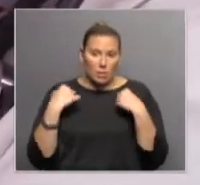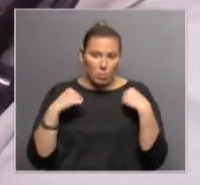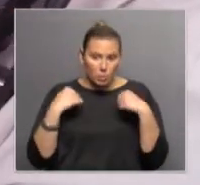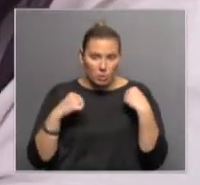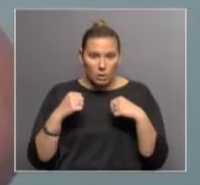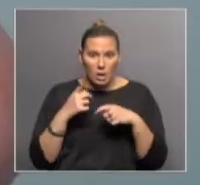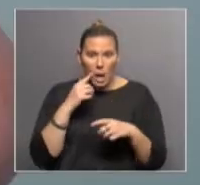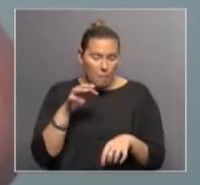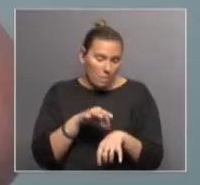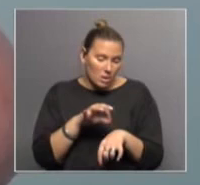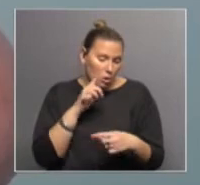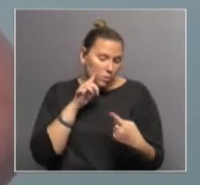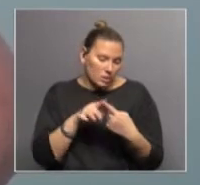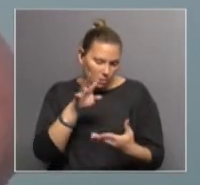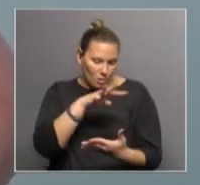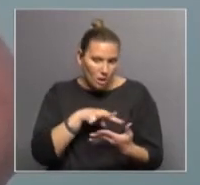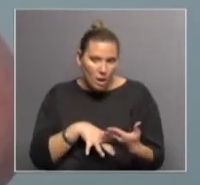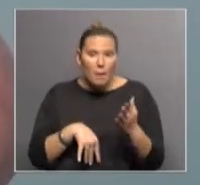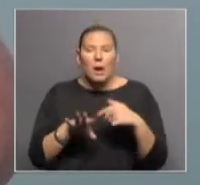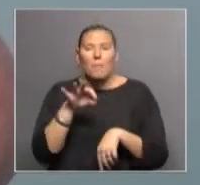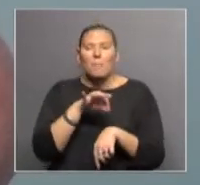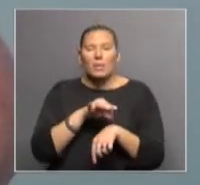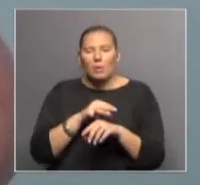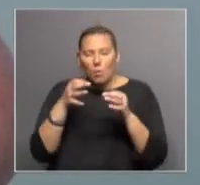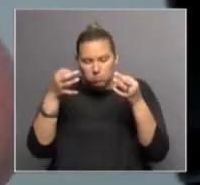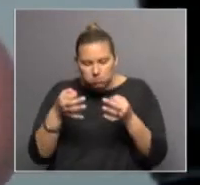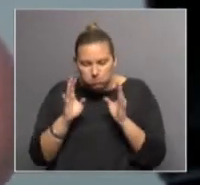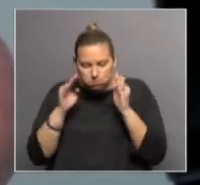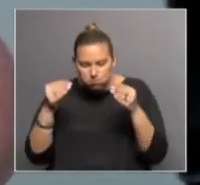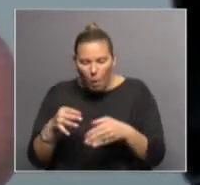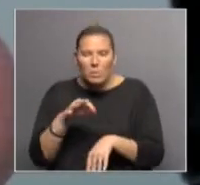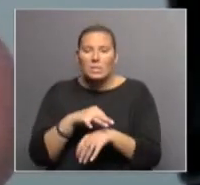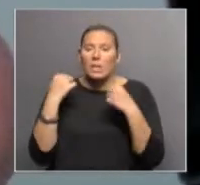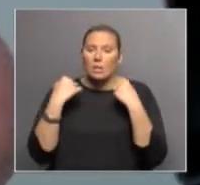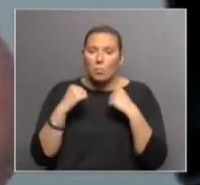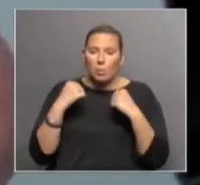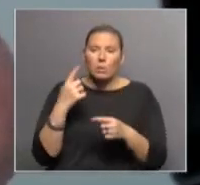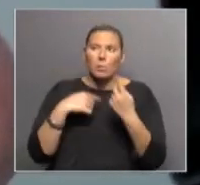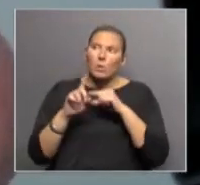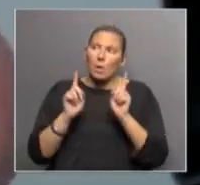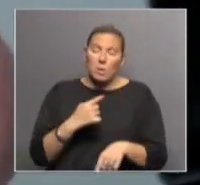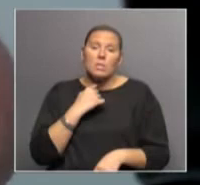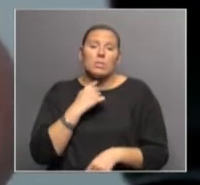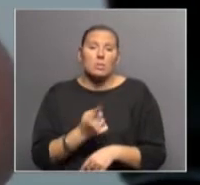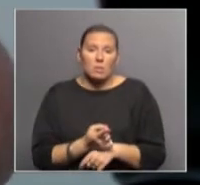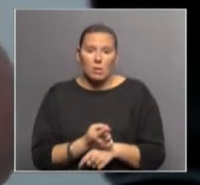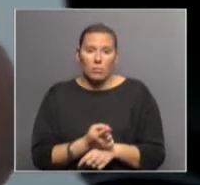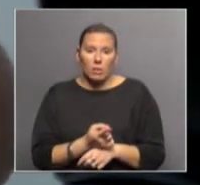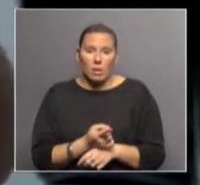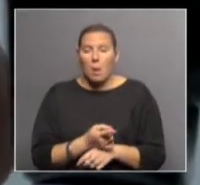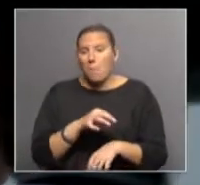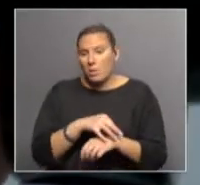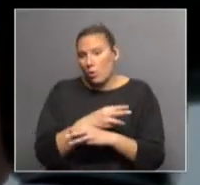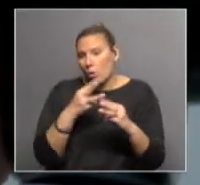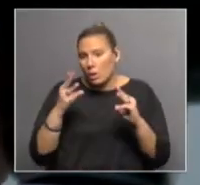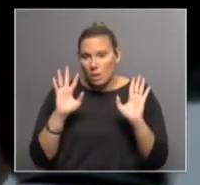destinado a los médicos, sobre todo a los médicos especialistas en medicina del deporte, pero también es una herramienta para los médicos